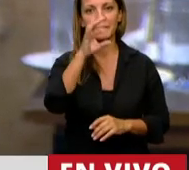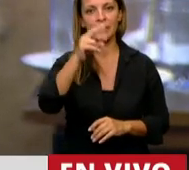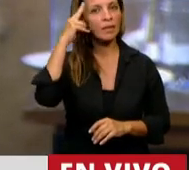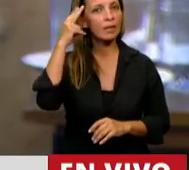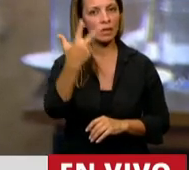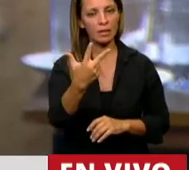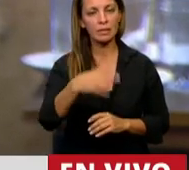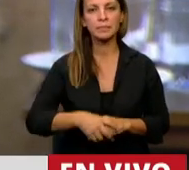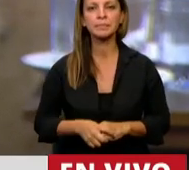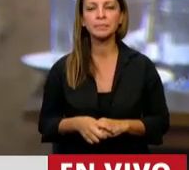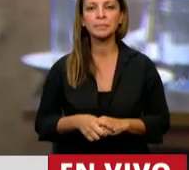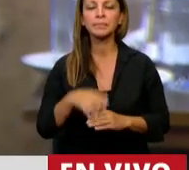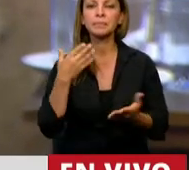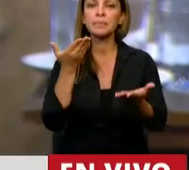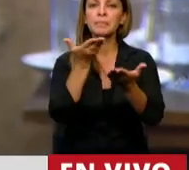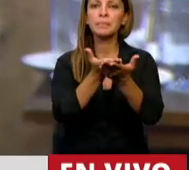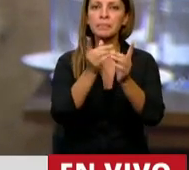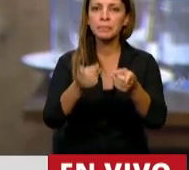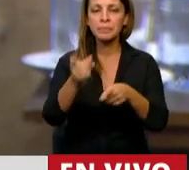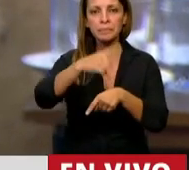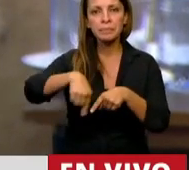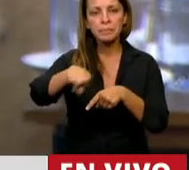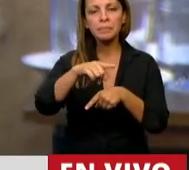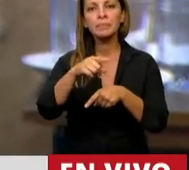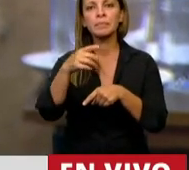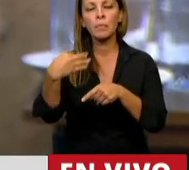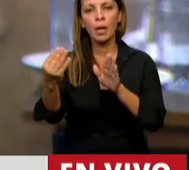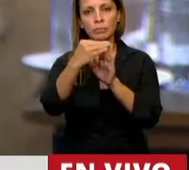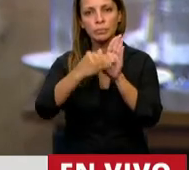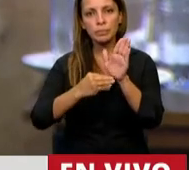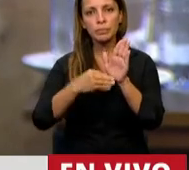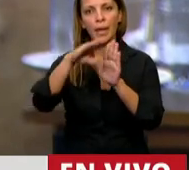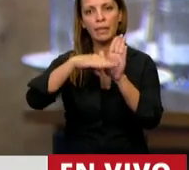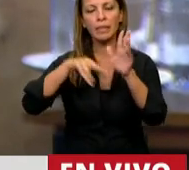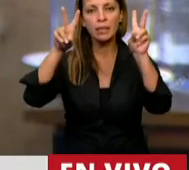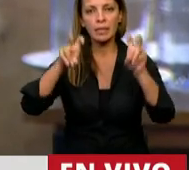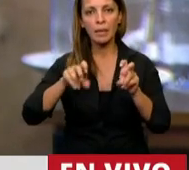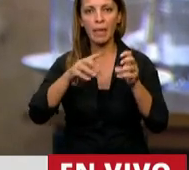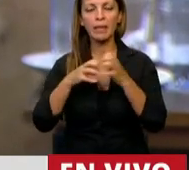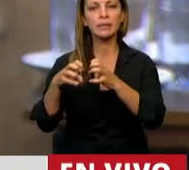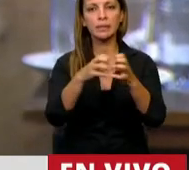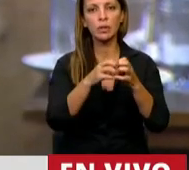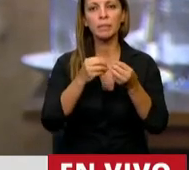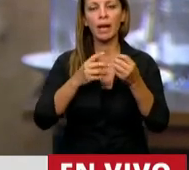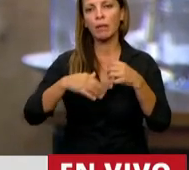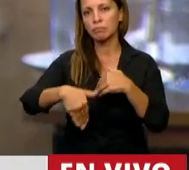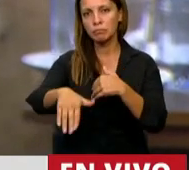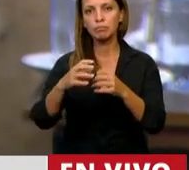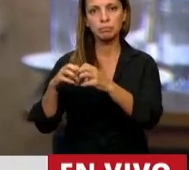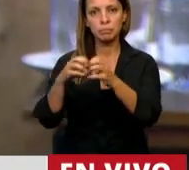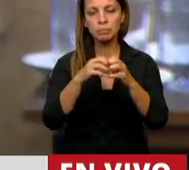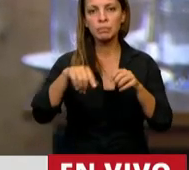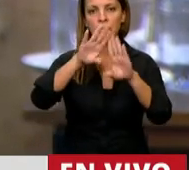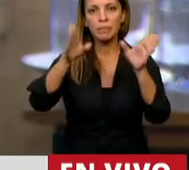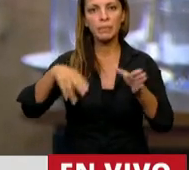26.093, para solicitarle tenga bien disponer su incorporación al temario de sesiones extraordinarias a los fines de su tratamiento por la